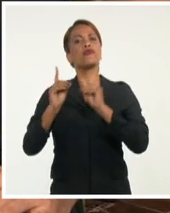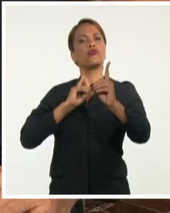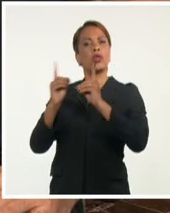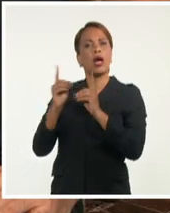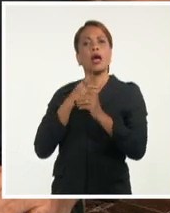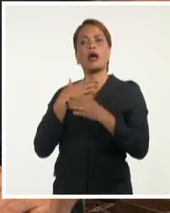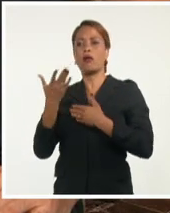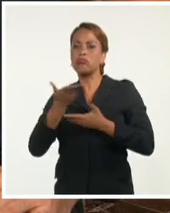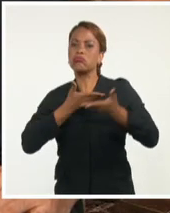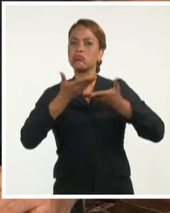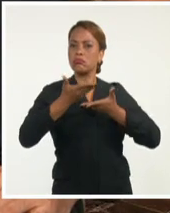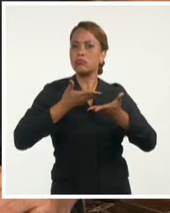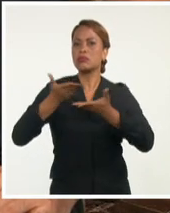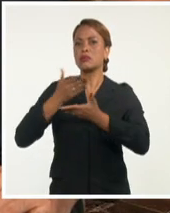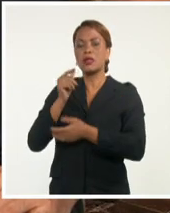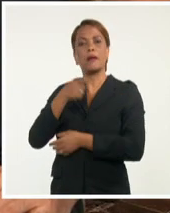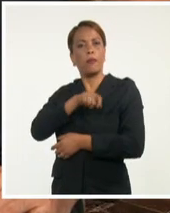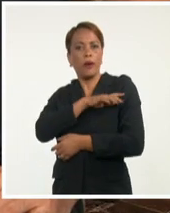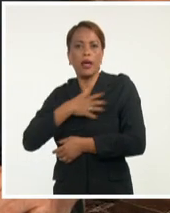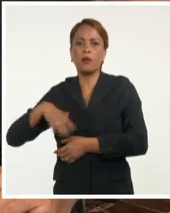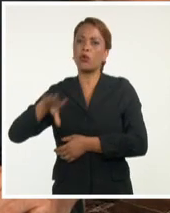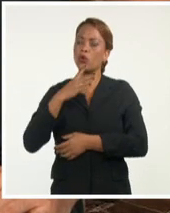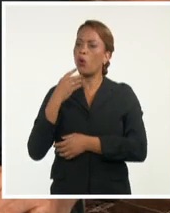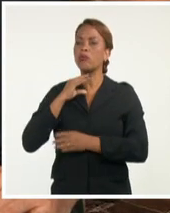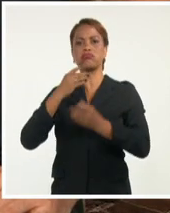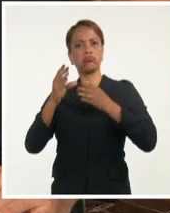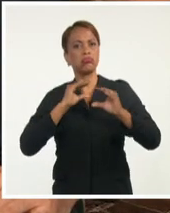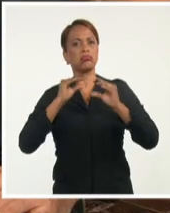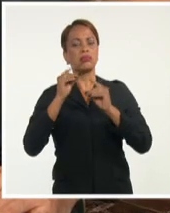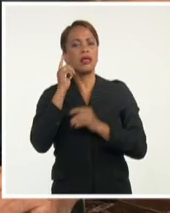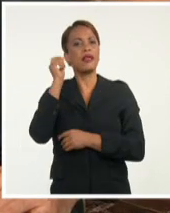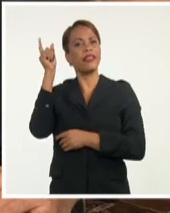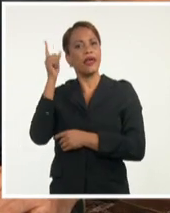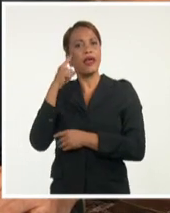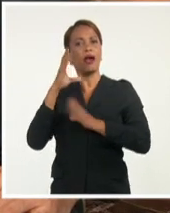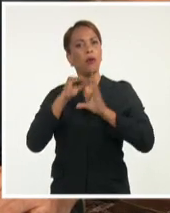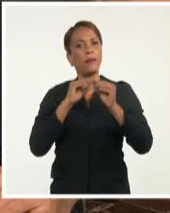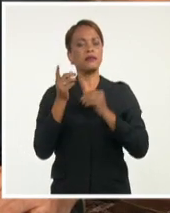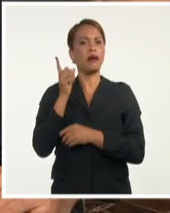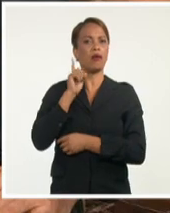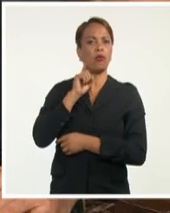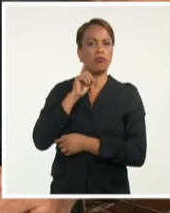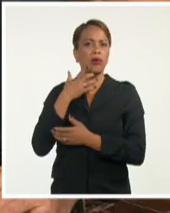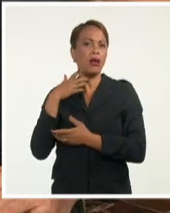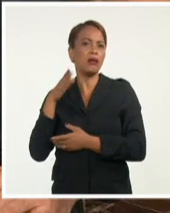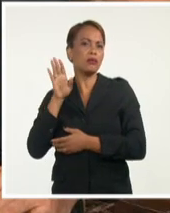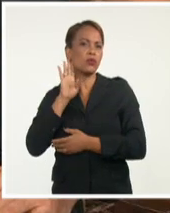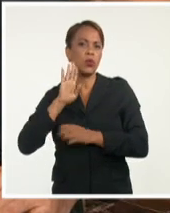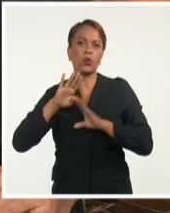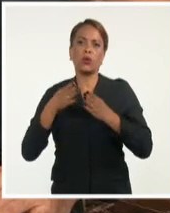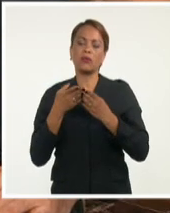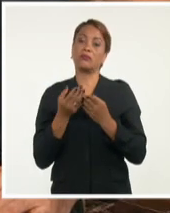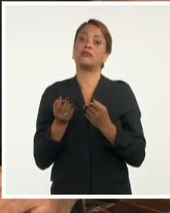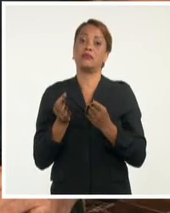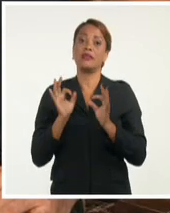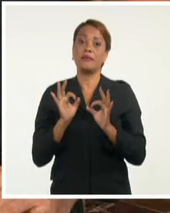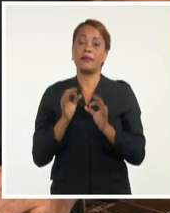partes, debemos enfrentar un diálogo donde las ideas sean realmente escuchadas, donde cada cual tenga una opinión